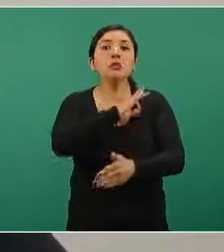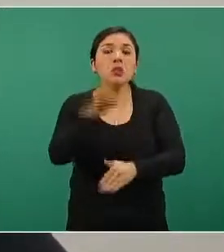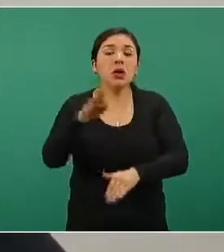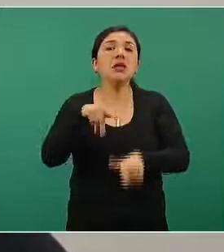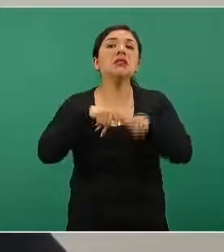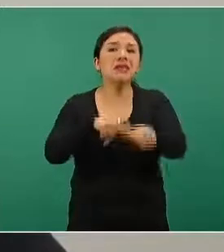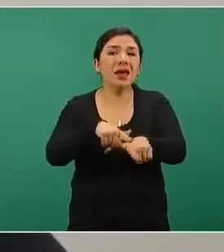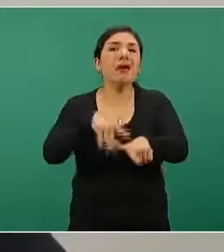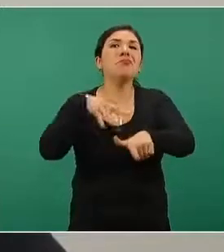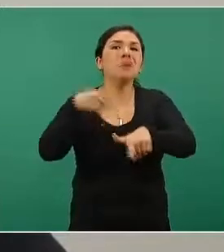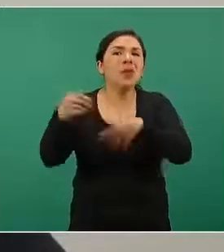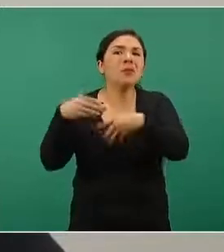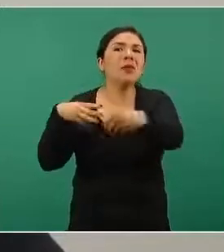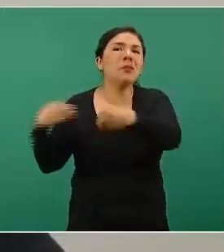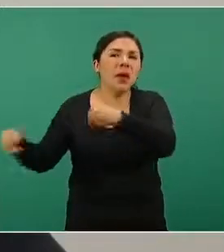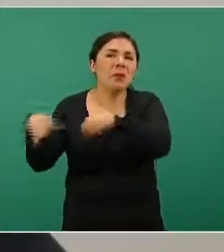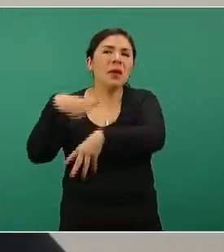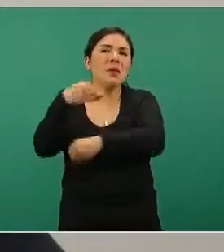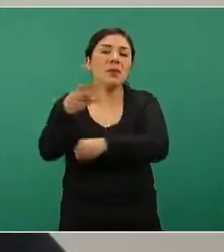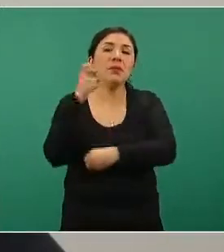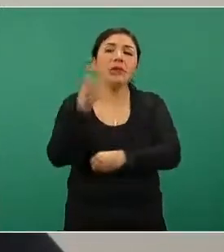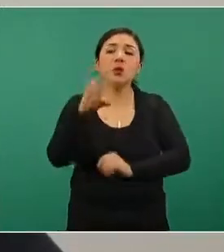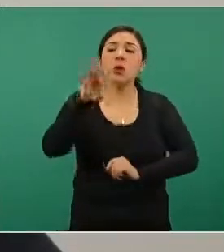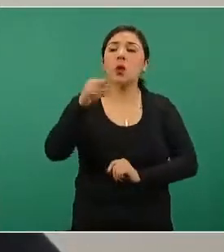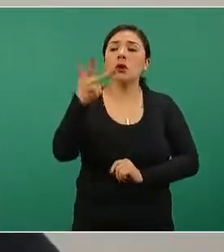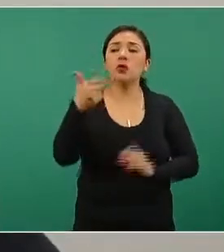transmitiendo la COVID-19. Son